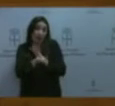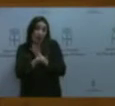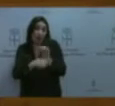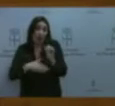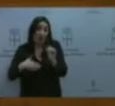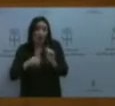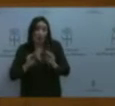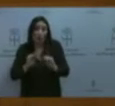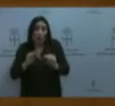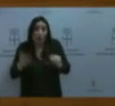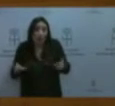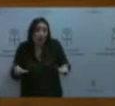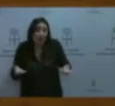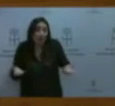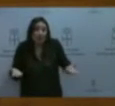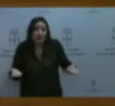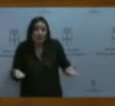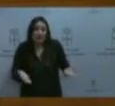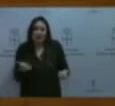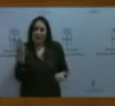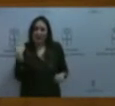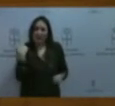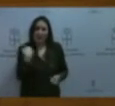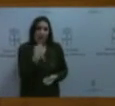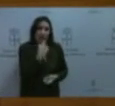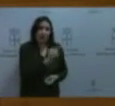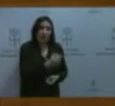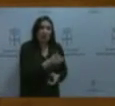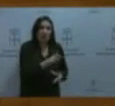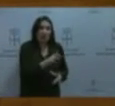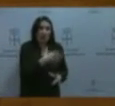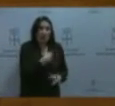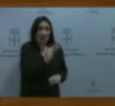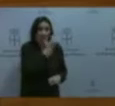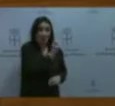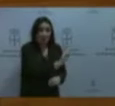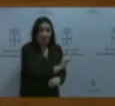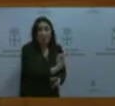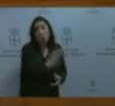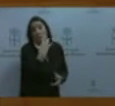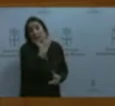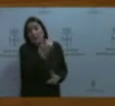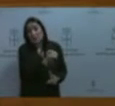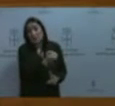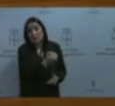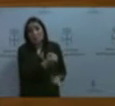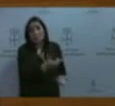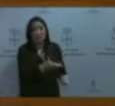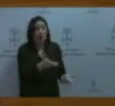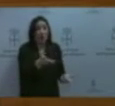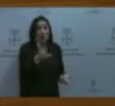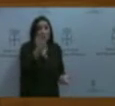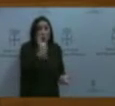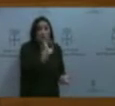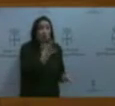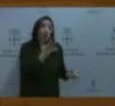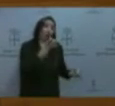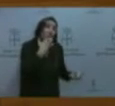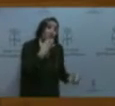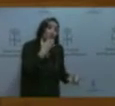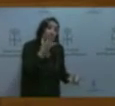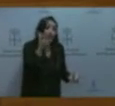Decirle que, y se lo dije ayer, lo que pasa es que tampoco lo entendió, o si lo entendió no lo escuchó, y si lo escuchó no quiso